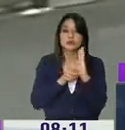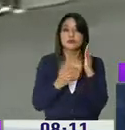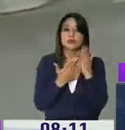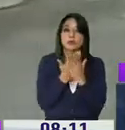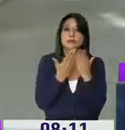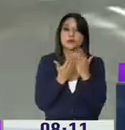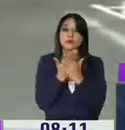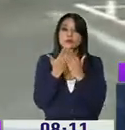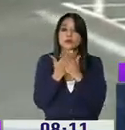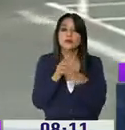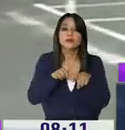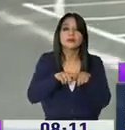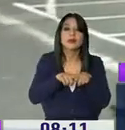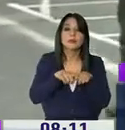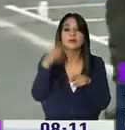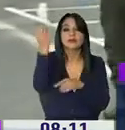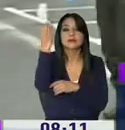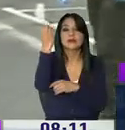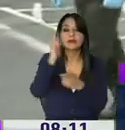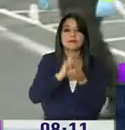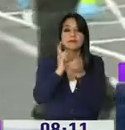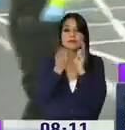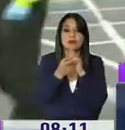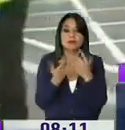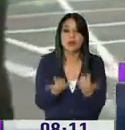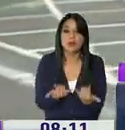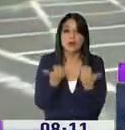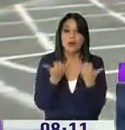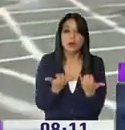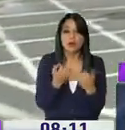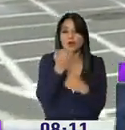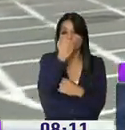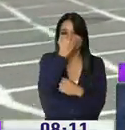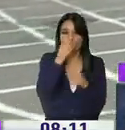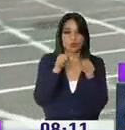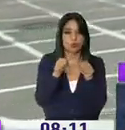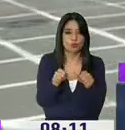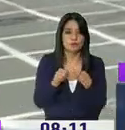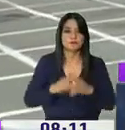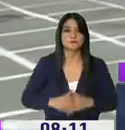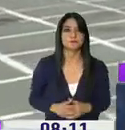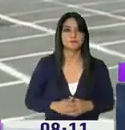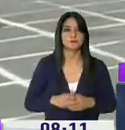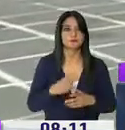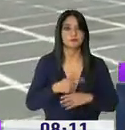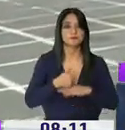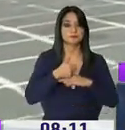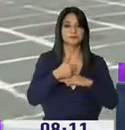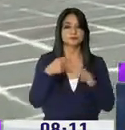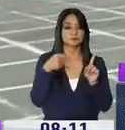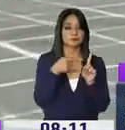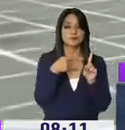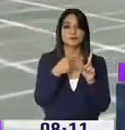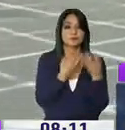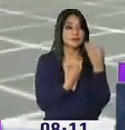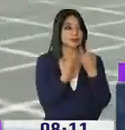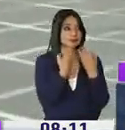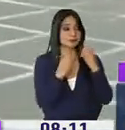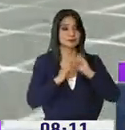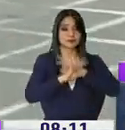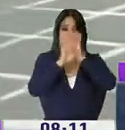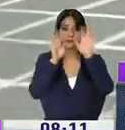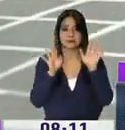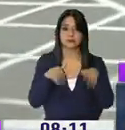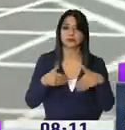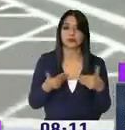de acuerdo a los semáforos. Ahora hay que recordar que estamos en semáforo en rojo. Vamos a hablar entonces con el coronel Velasco para que nos amplíe la información y